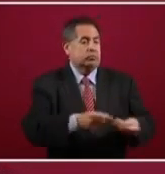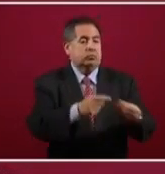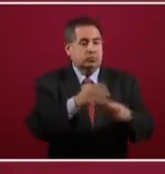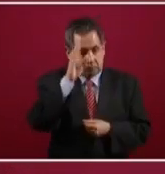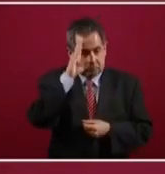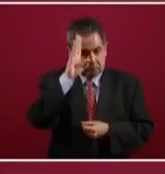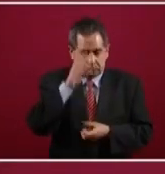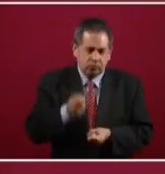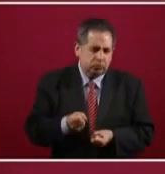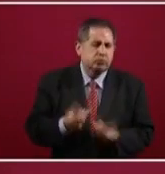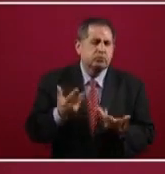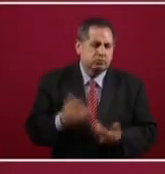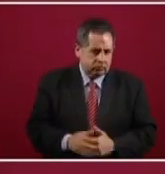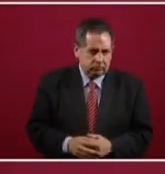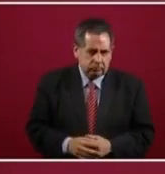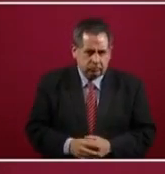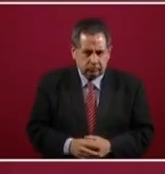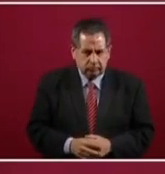corriente.